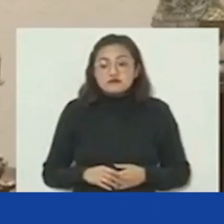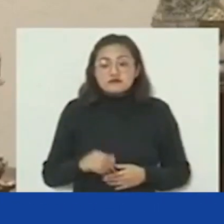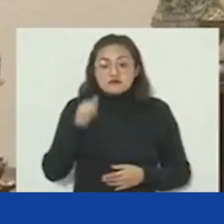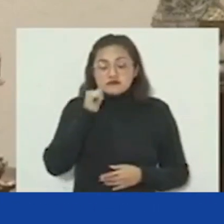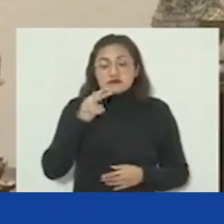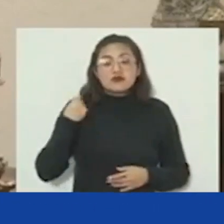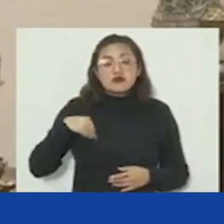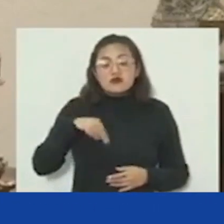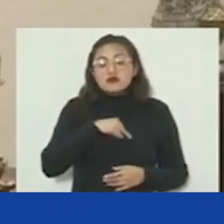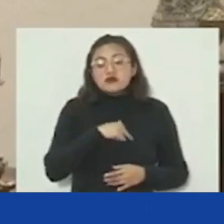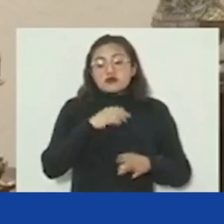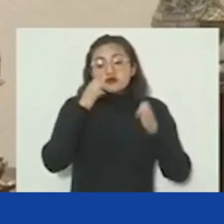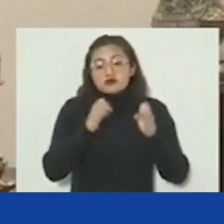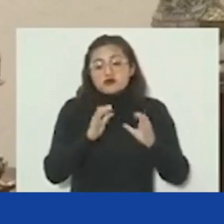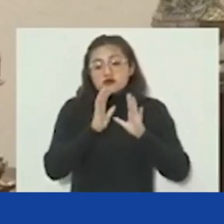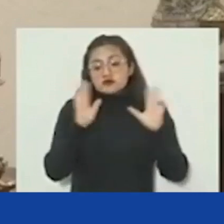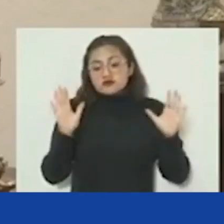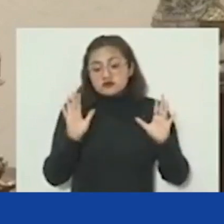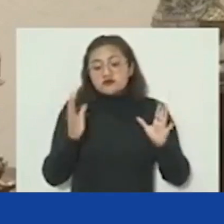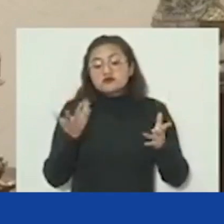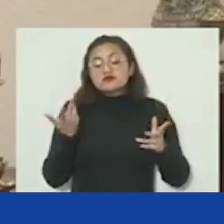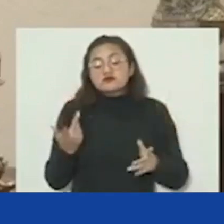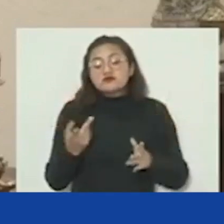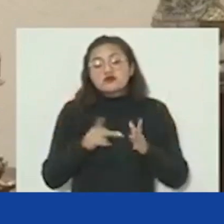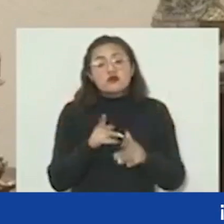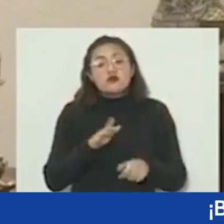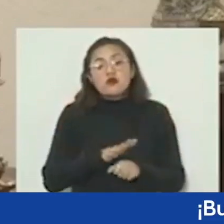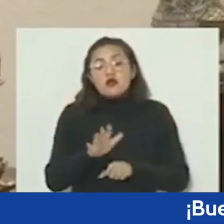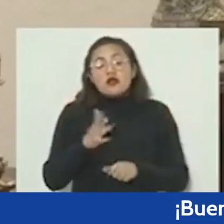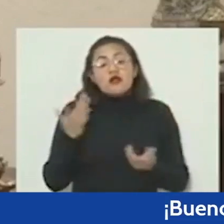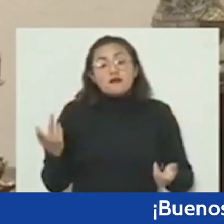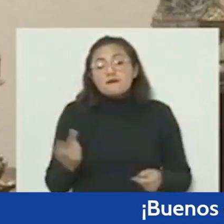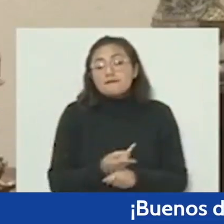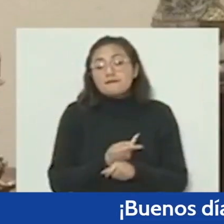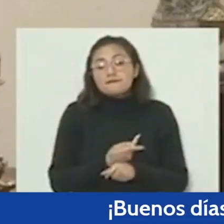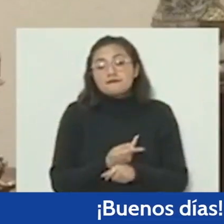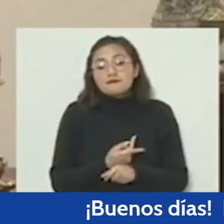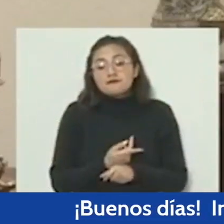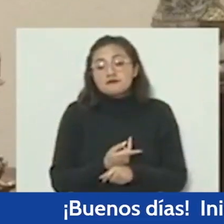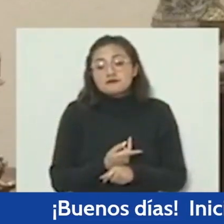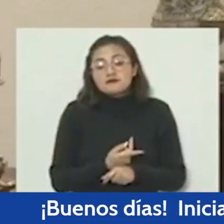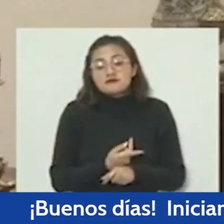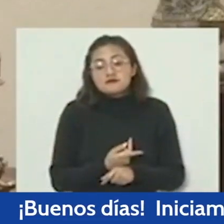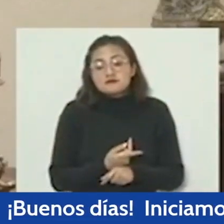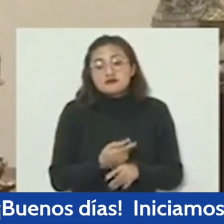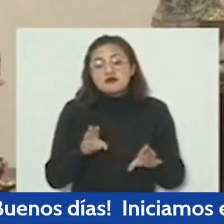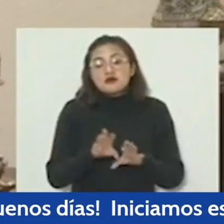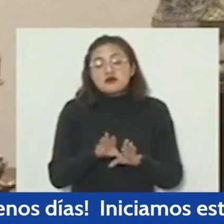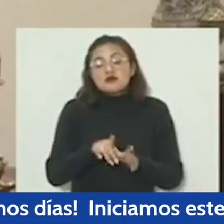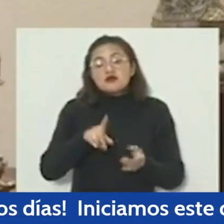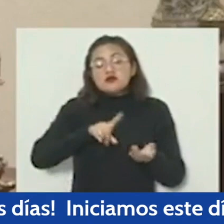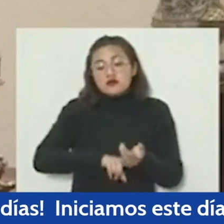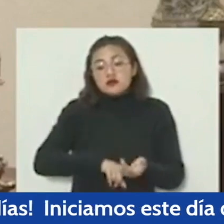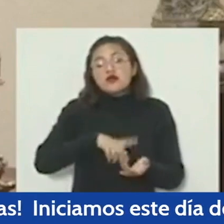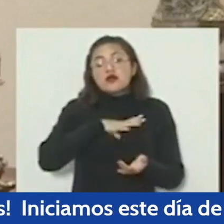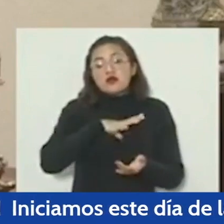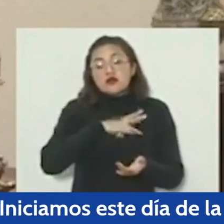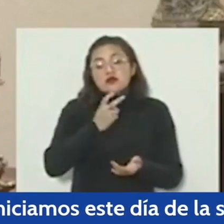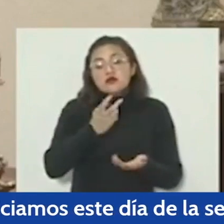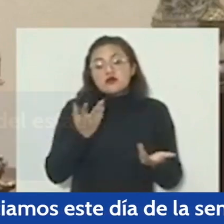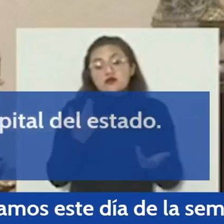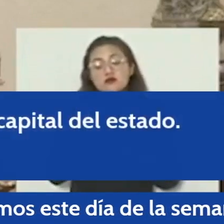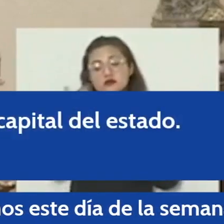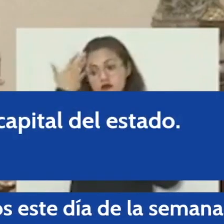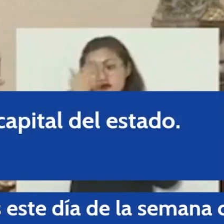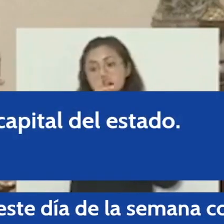estamos nosotros pues repeliendo cualquier intento delincuencial de actuar y